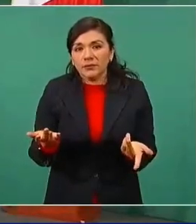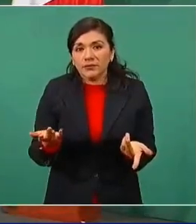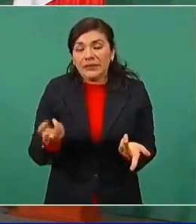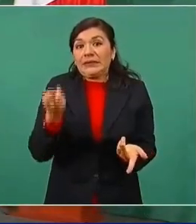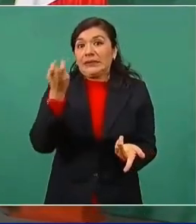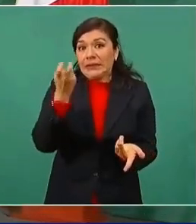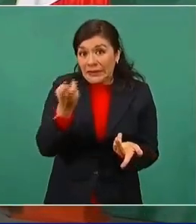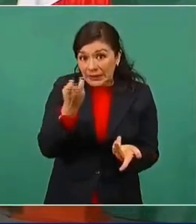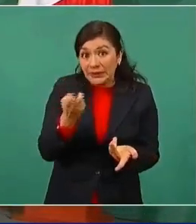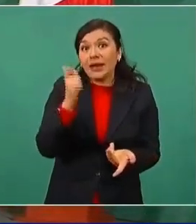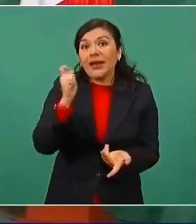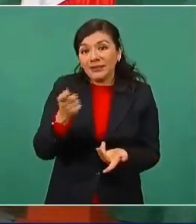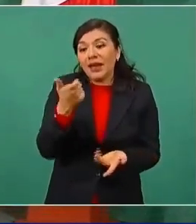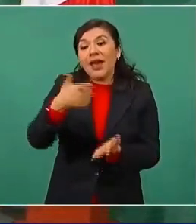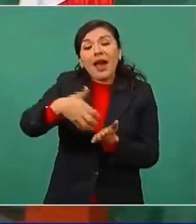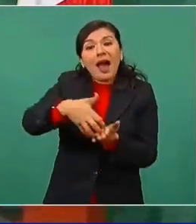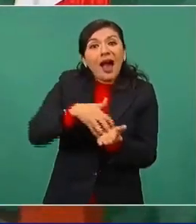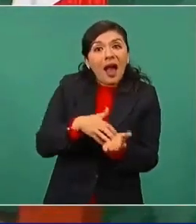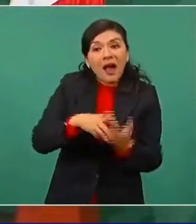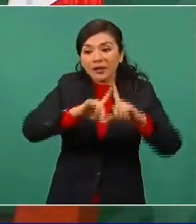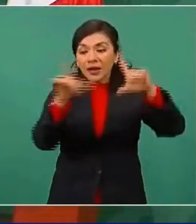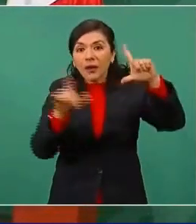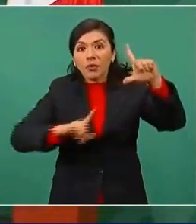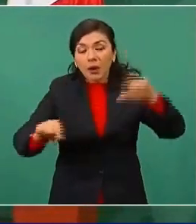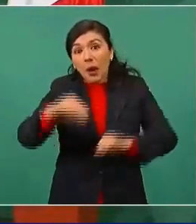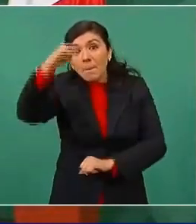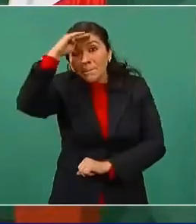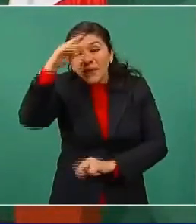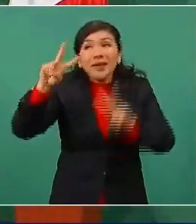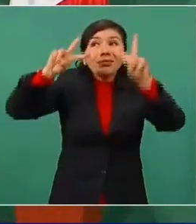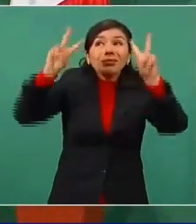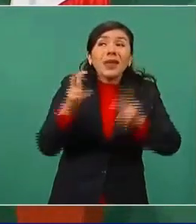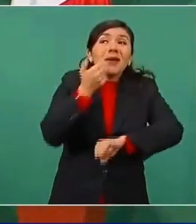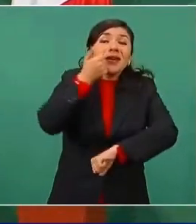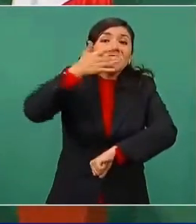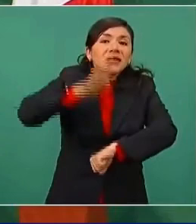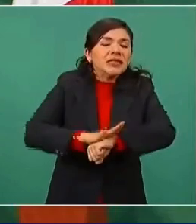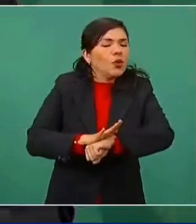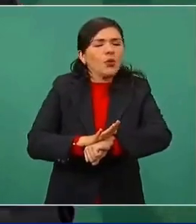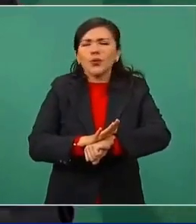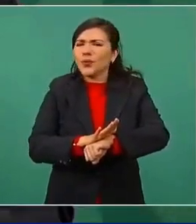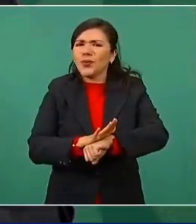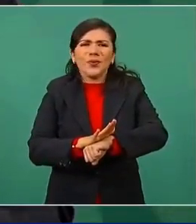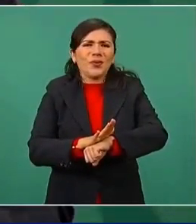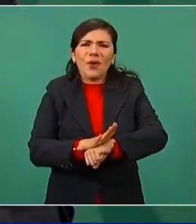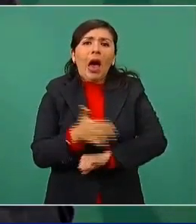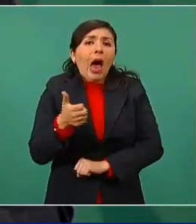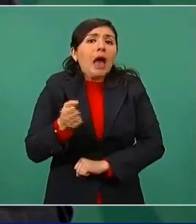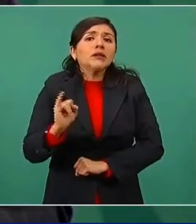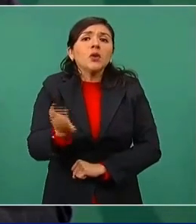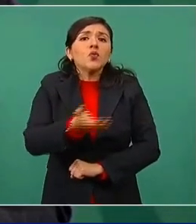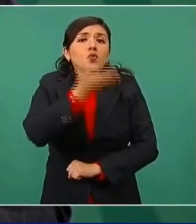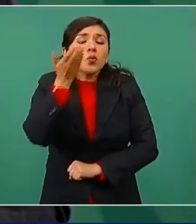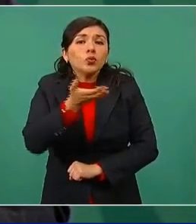Esa es la austeridad republicana y no es un asunto administrativo, es un asunto de principios.